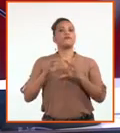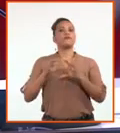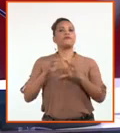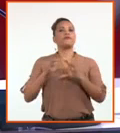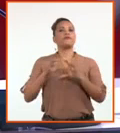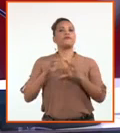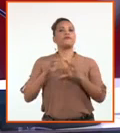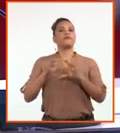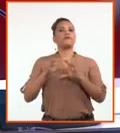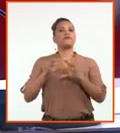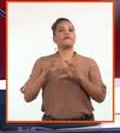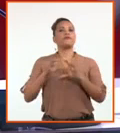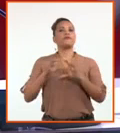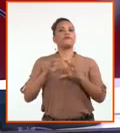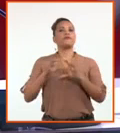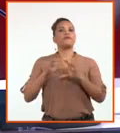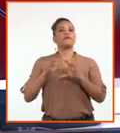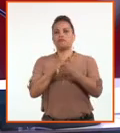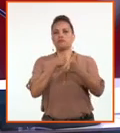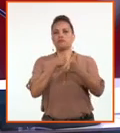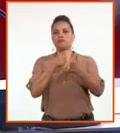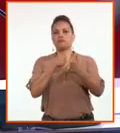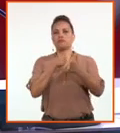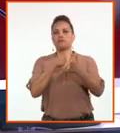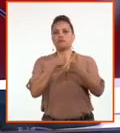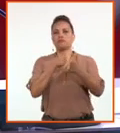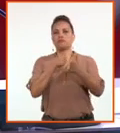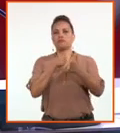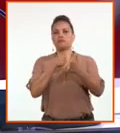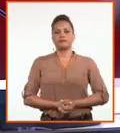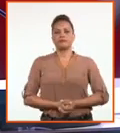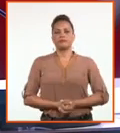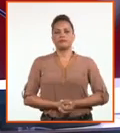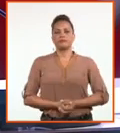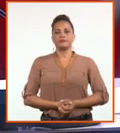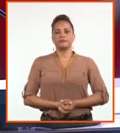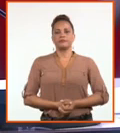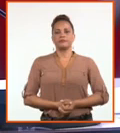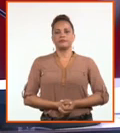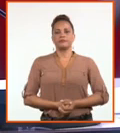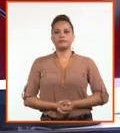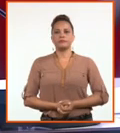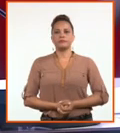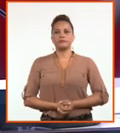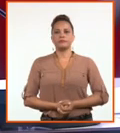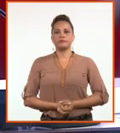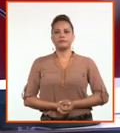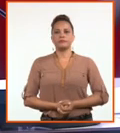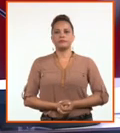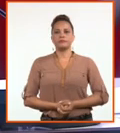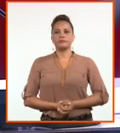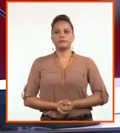para seguir impulsando nuestro proyecto de país. Son tiempos, como aquí se ha hablado, de